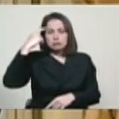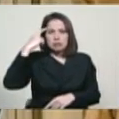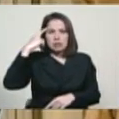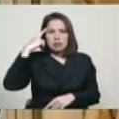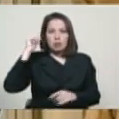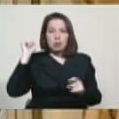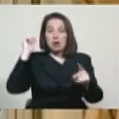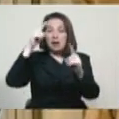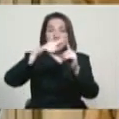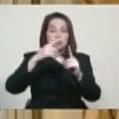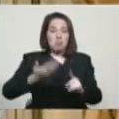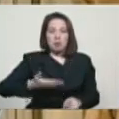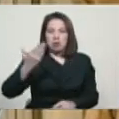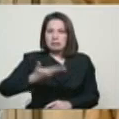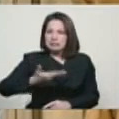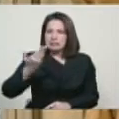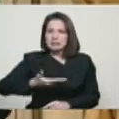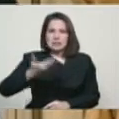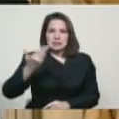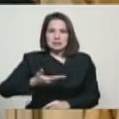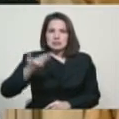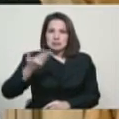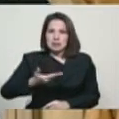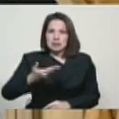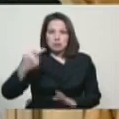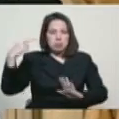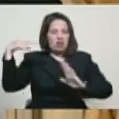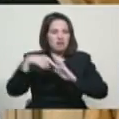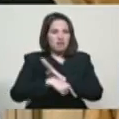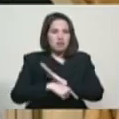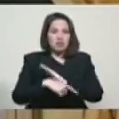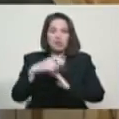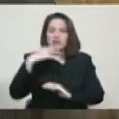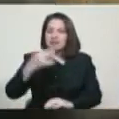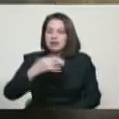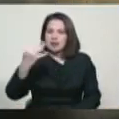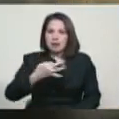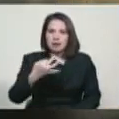fundamentales para la consolidación profunda, verdadera,